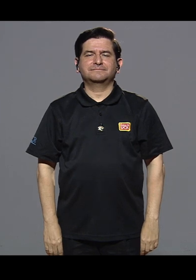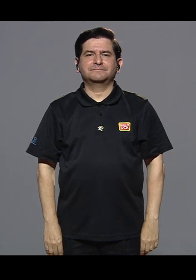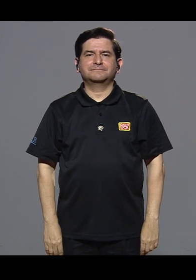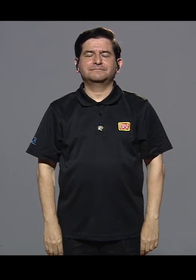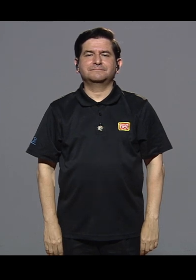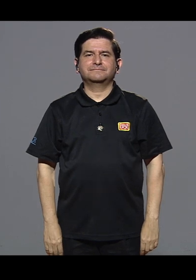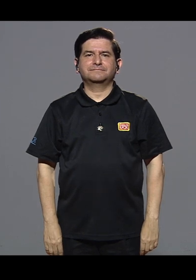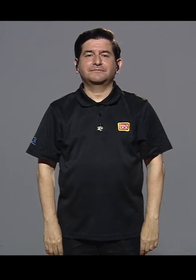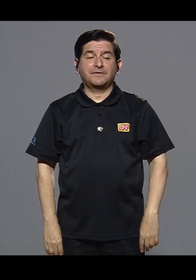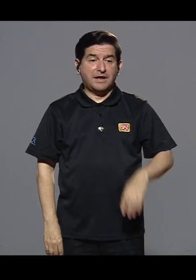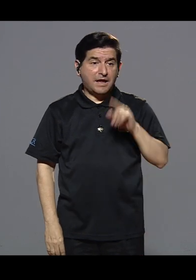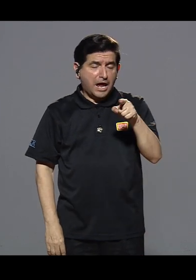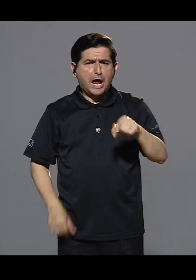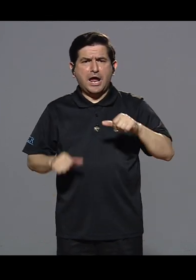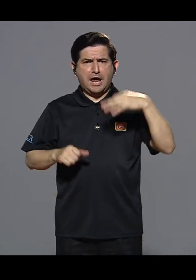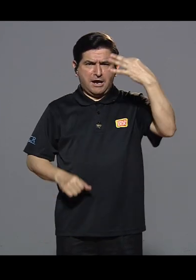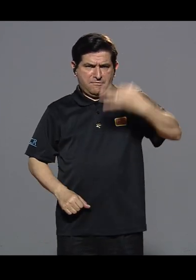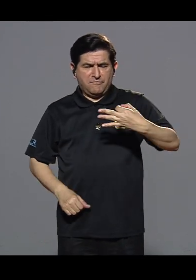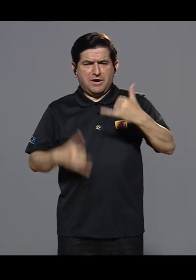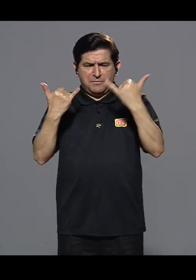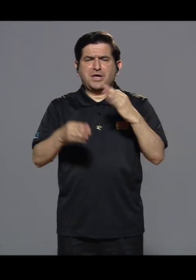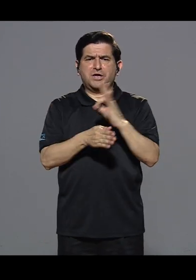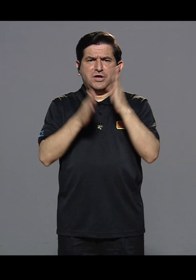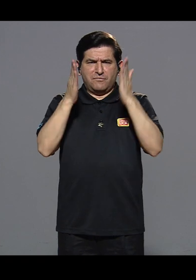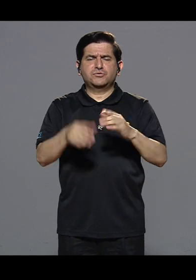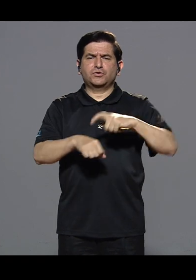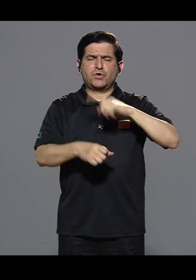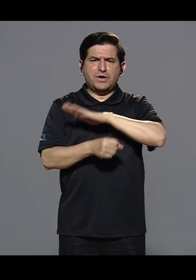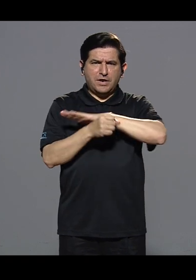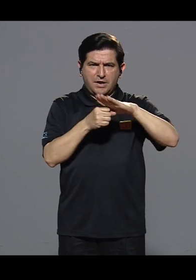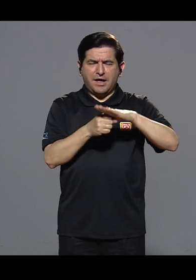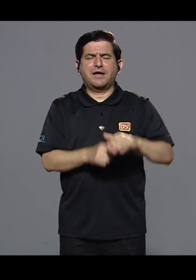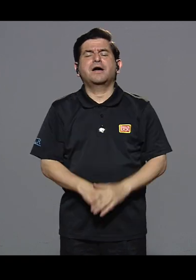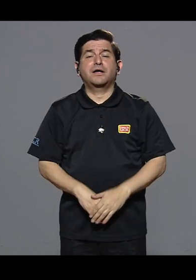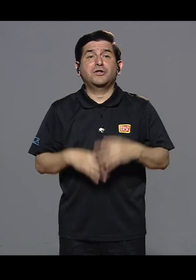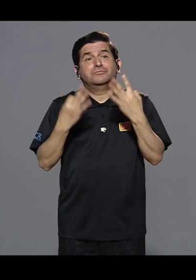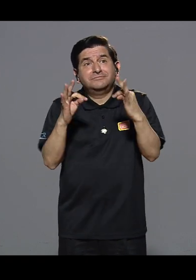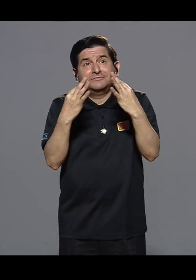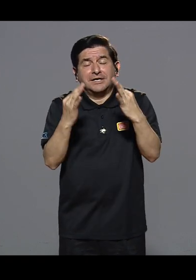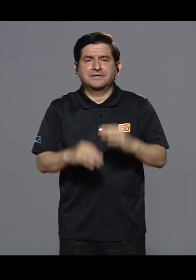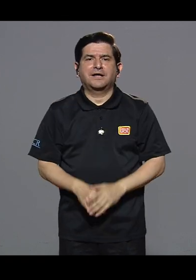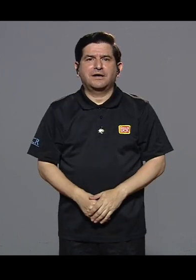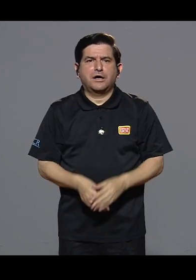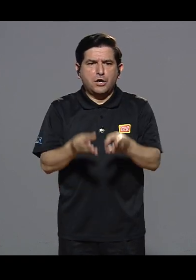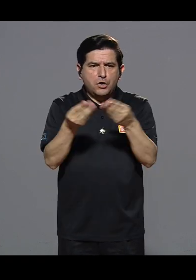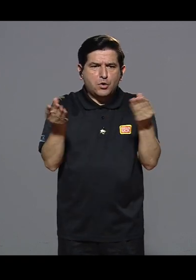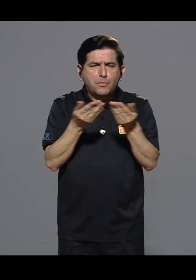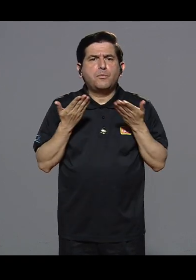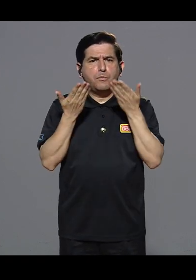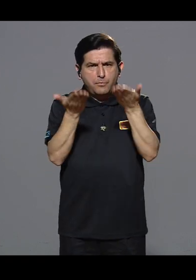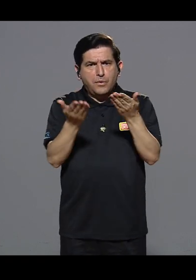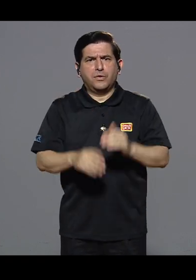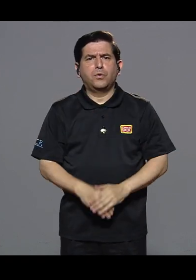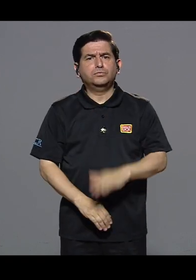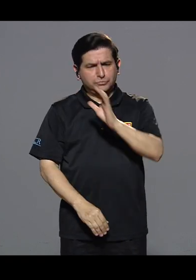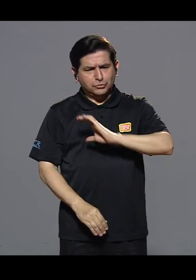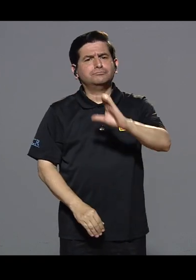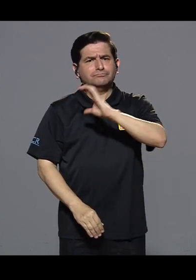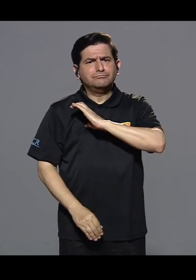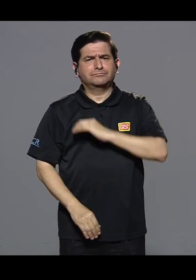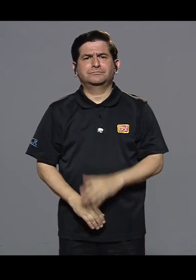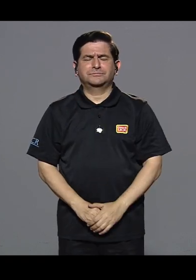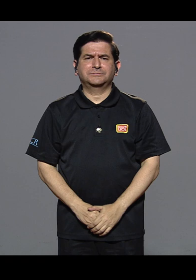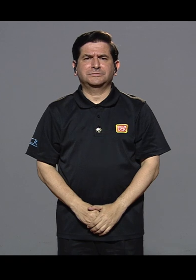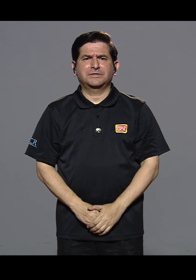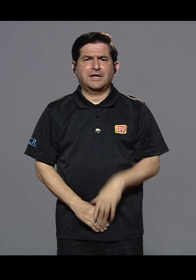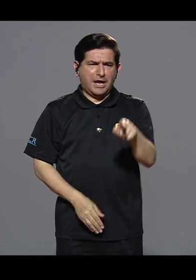Yo lo que proyectaría es que él se llegue a consolidar aquí ya como funcionario de tiempo completo en la medida que esto sea posible. Y los productos que le entrega son de calidad. De